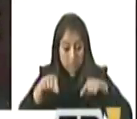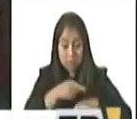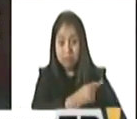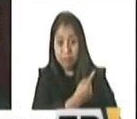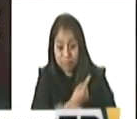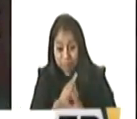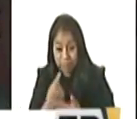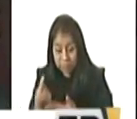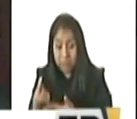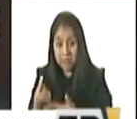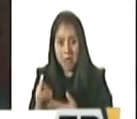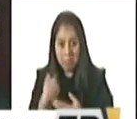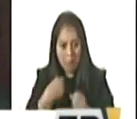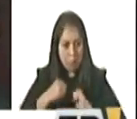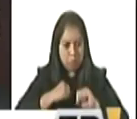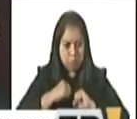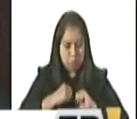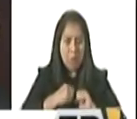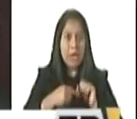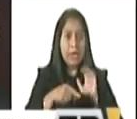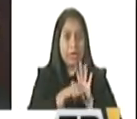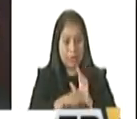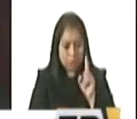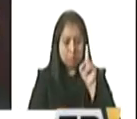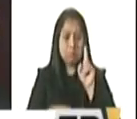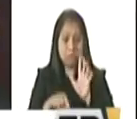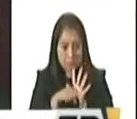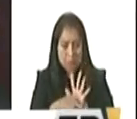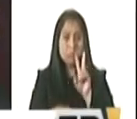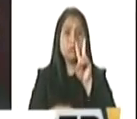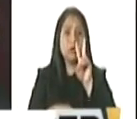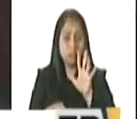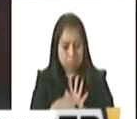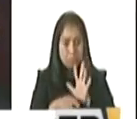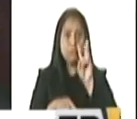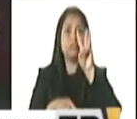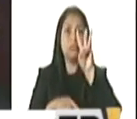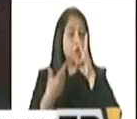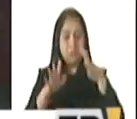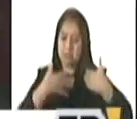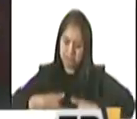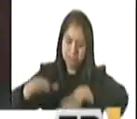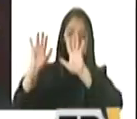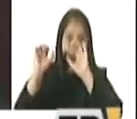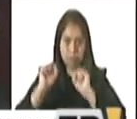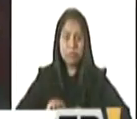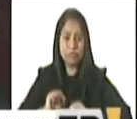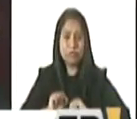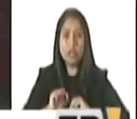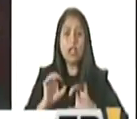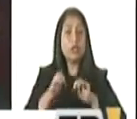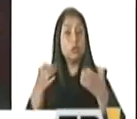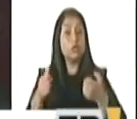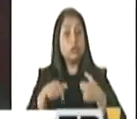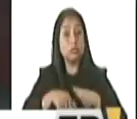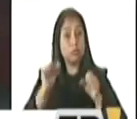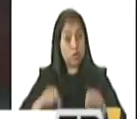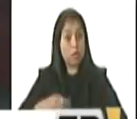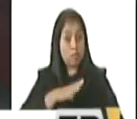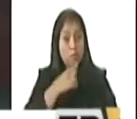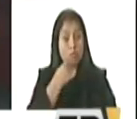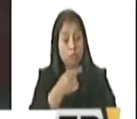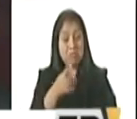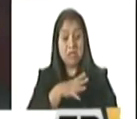para poder hacer negativizar sus pruebas y poder salir. Por lo tanto, podemos decir que vamos